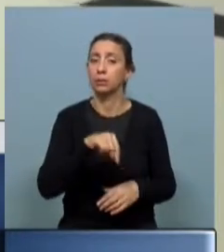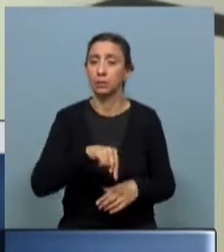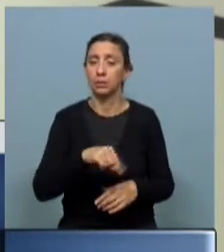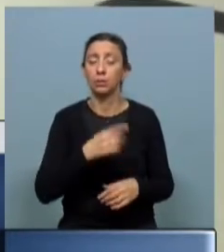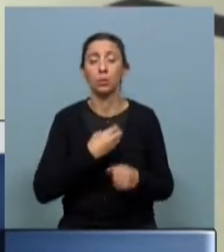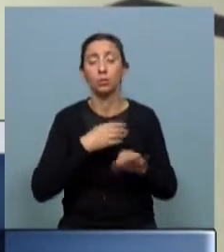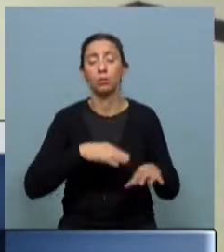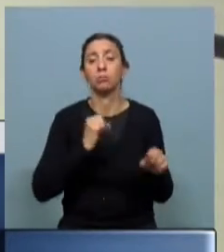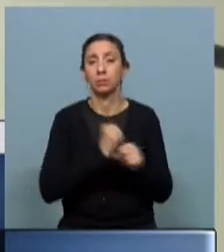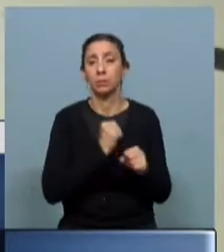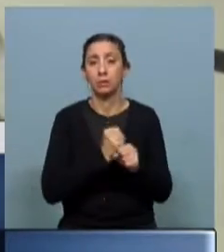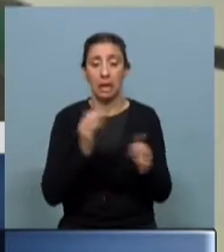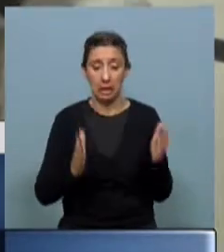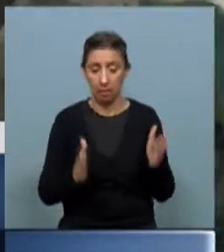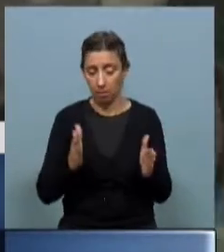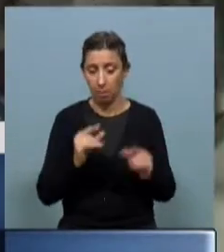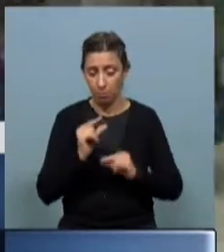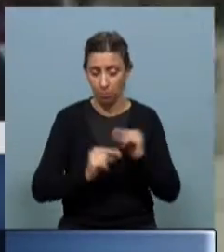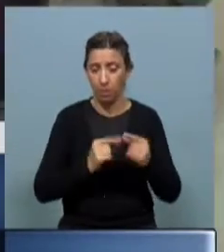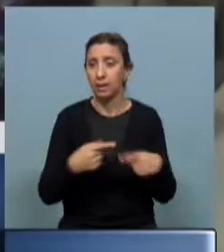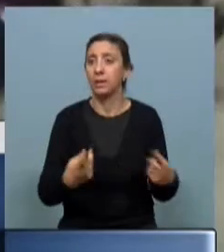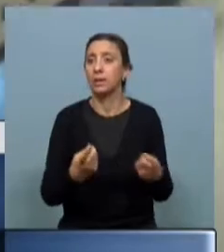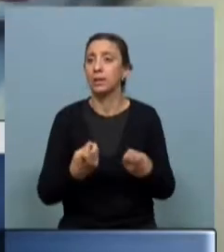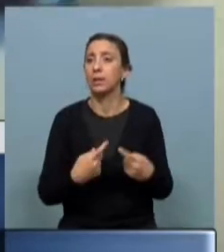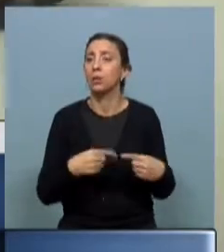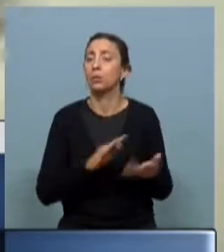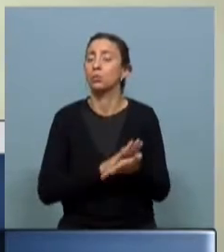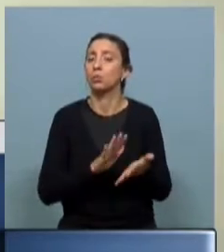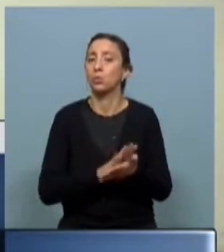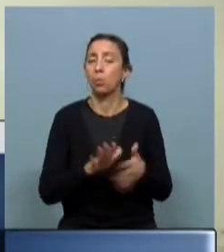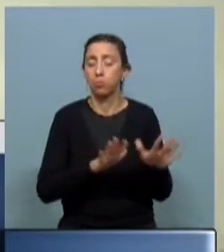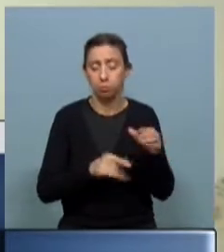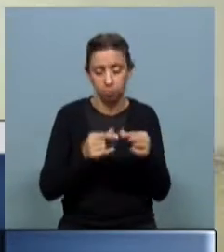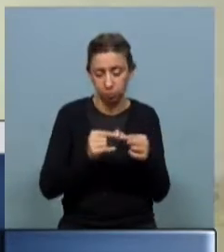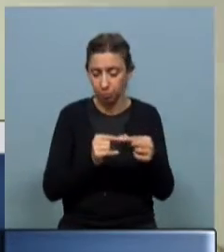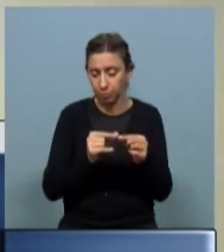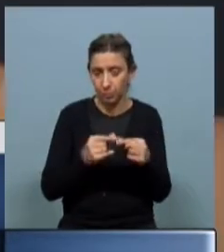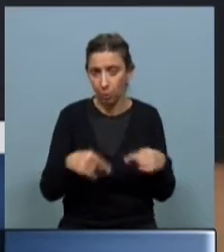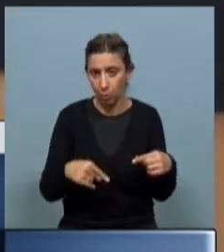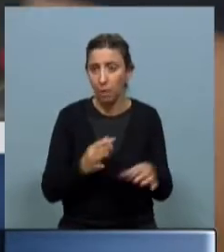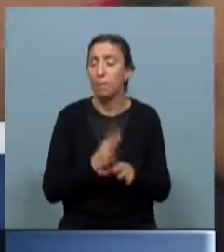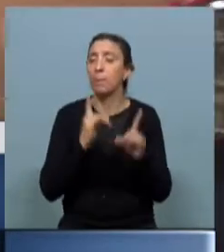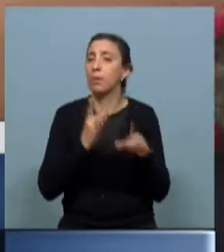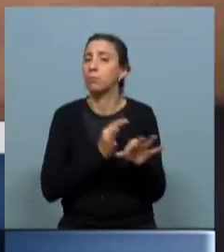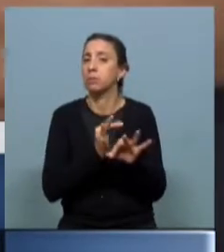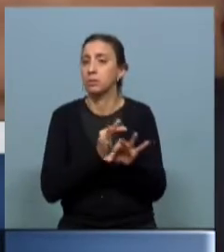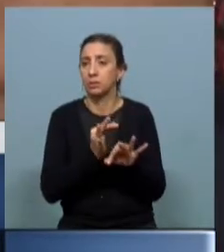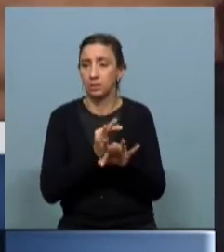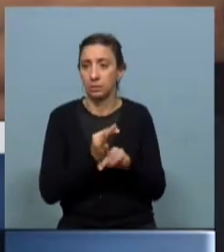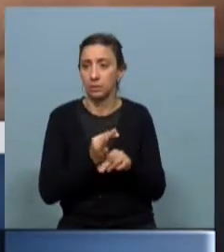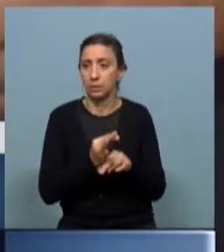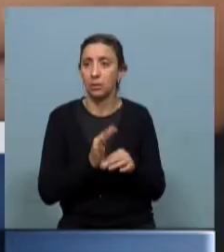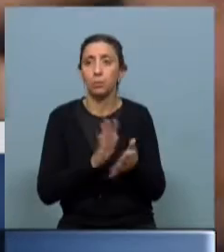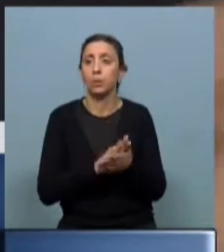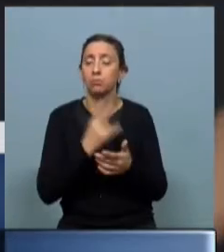van trabajando con los robots a medida que van necesitando nuevos conceptos para armarlos Los profes les van enseñando conceptos